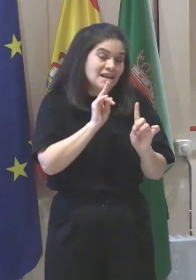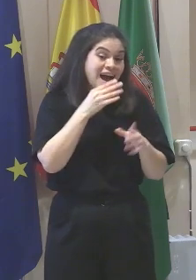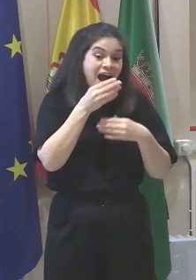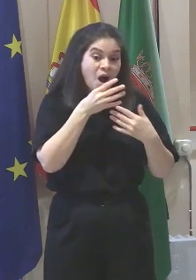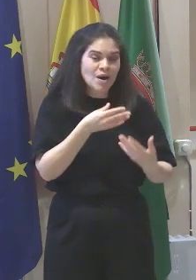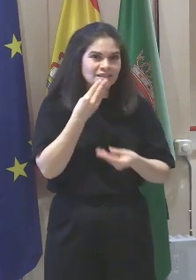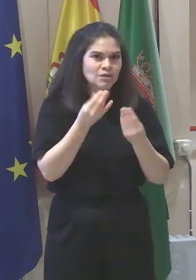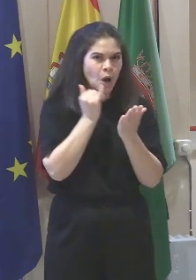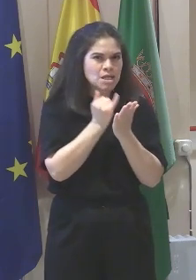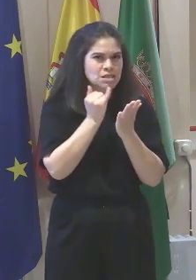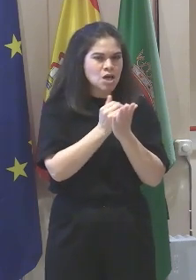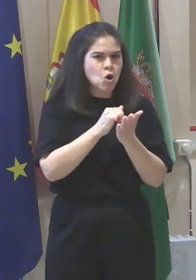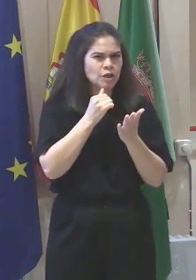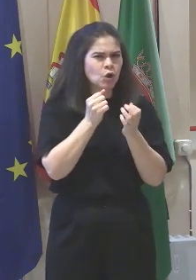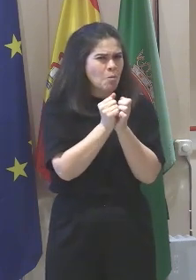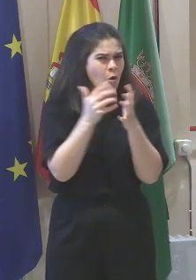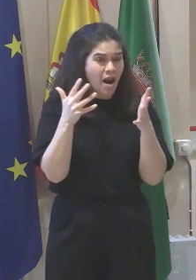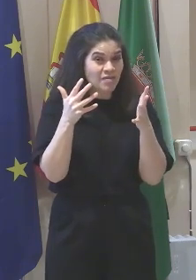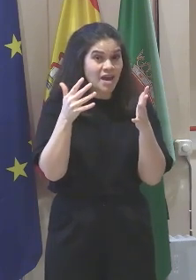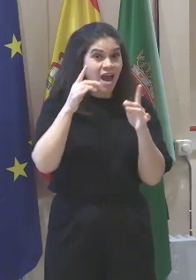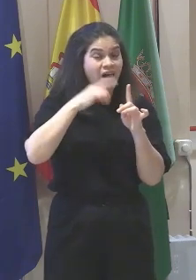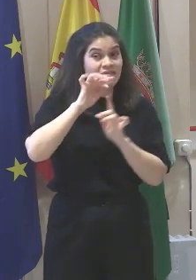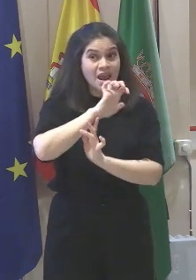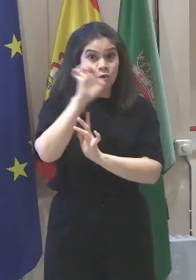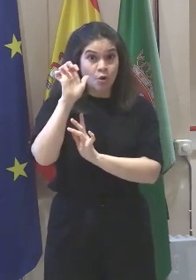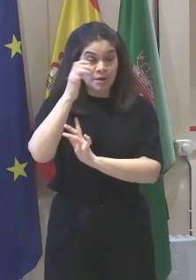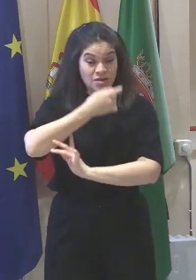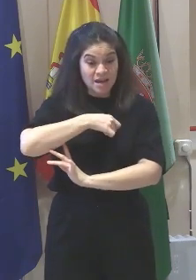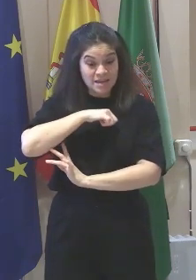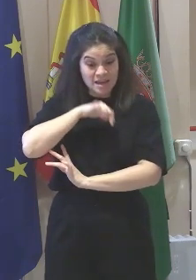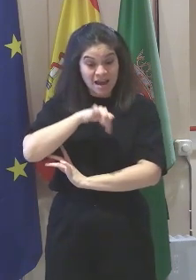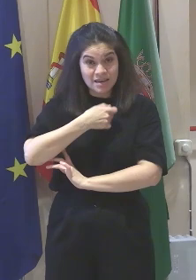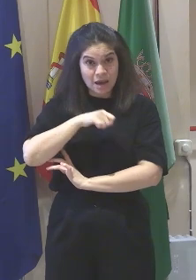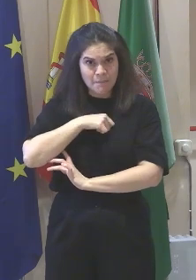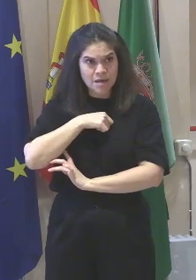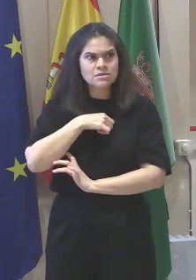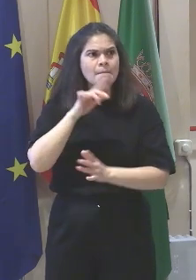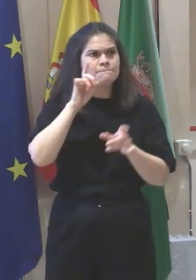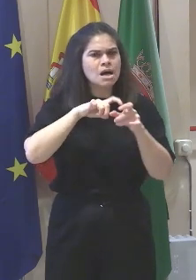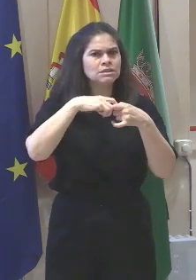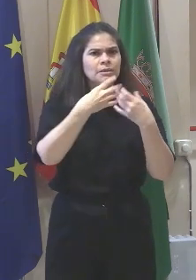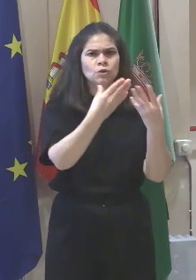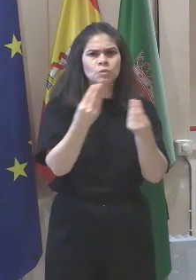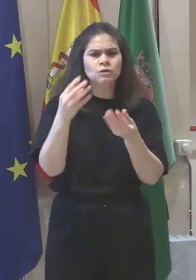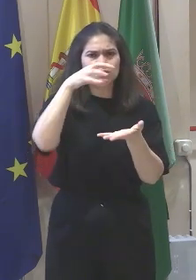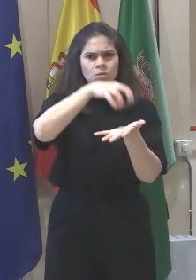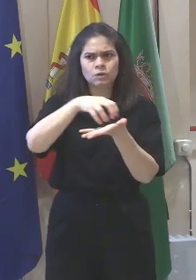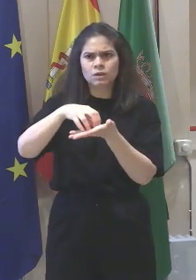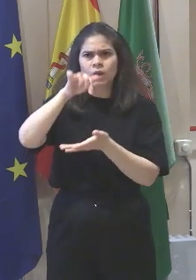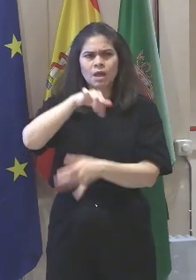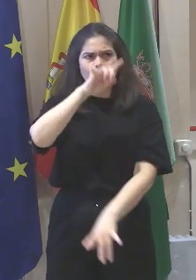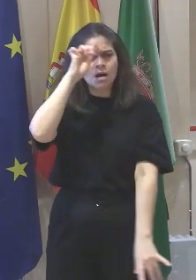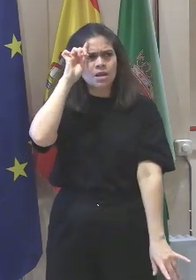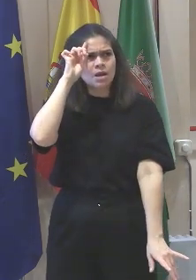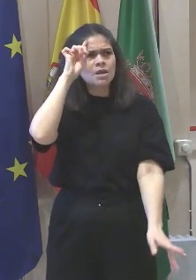clínico muy, muy grande a nivel europeo, en el cual en España están participando muchos centros. Dentro de Madrid, que yo sepa, participa